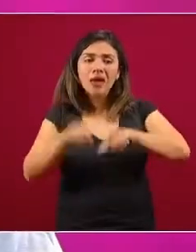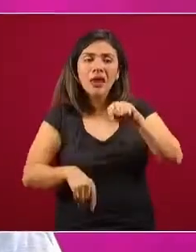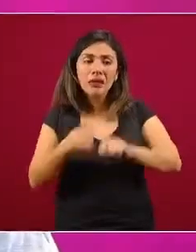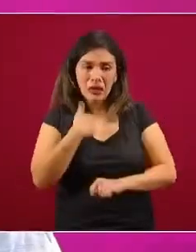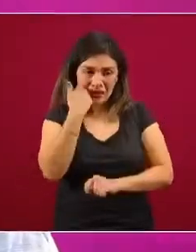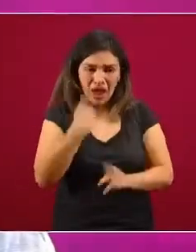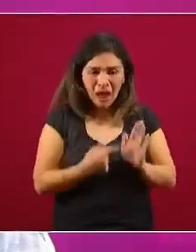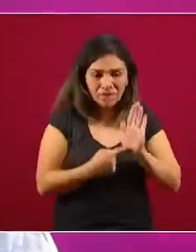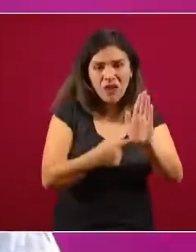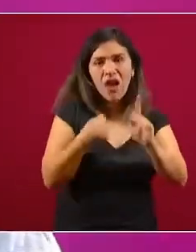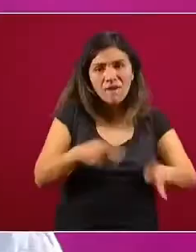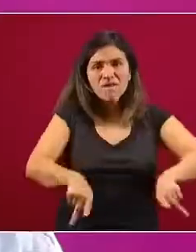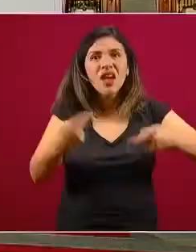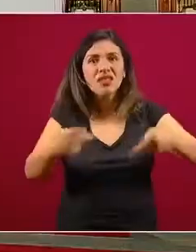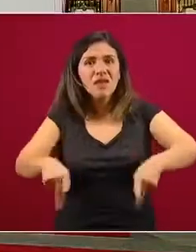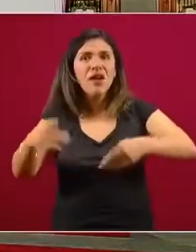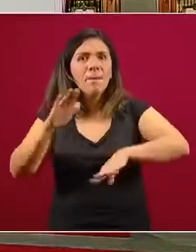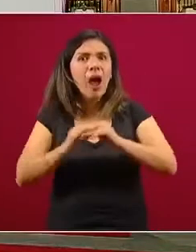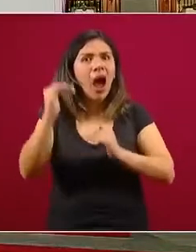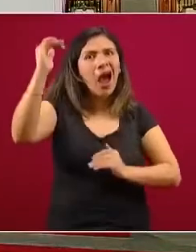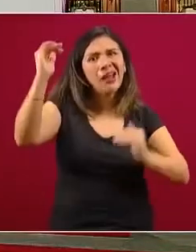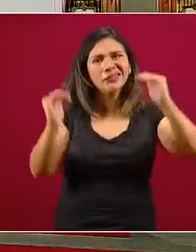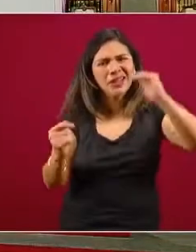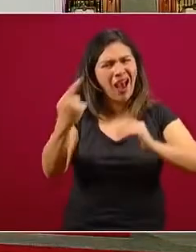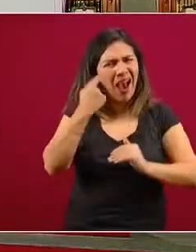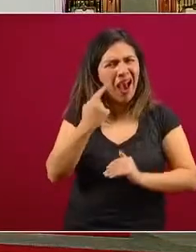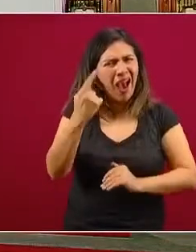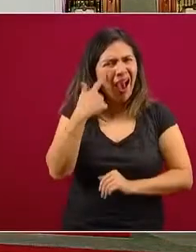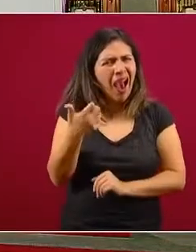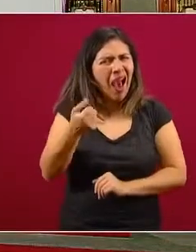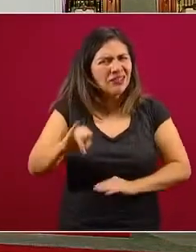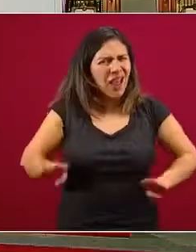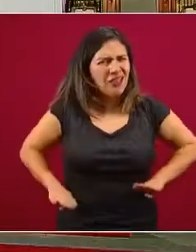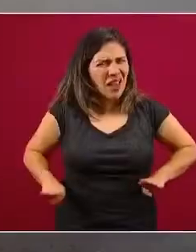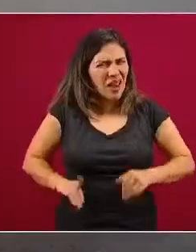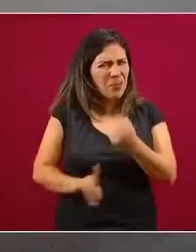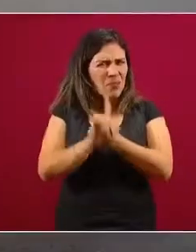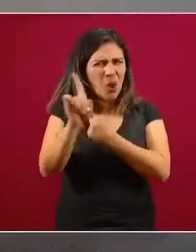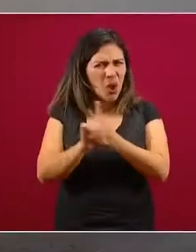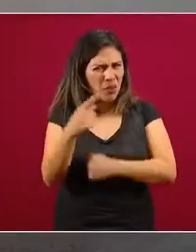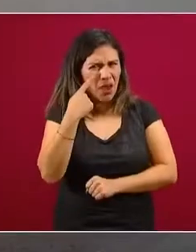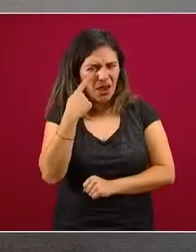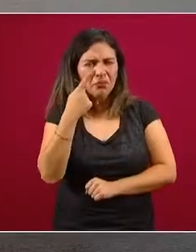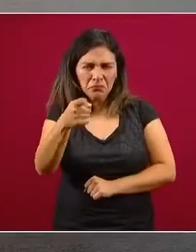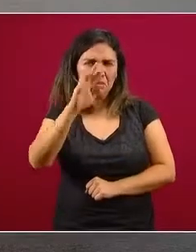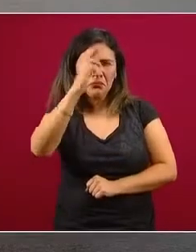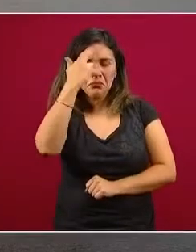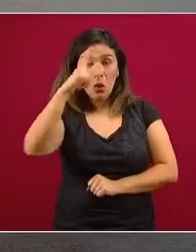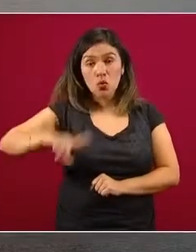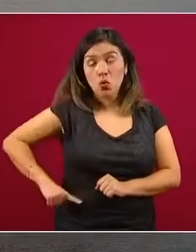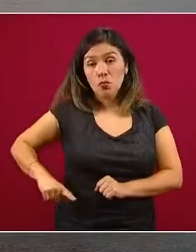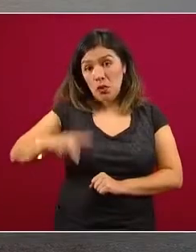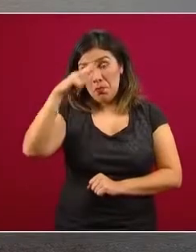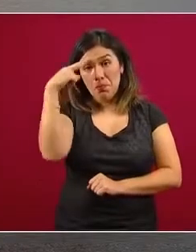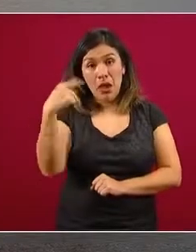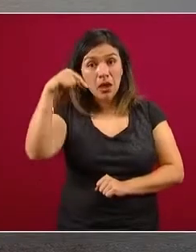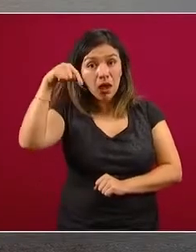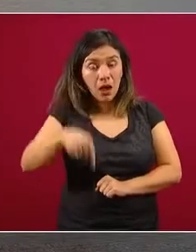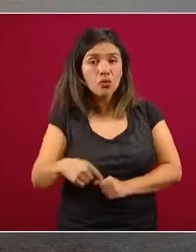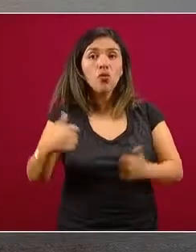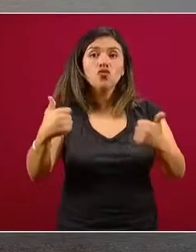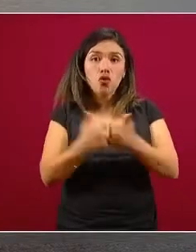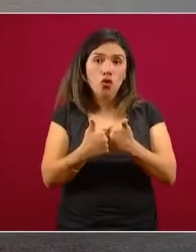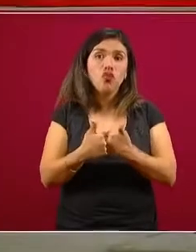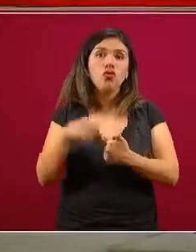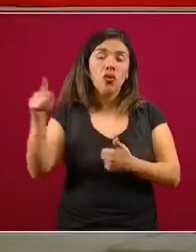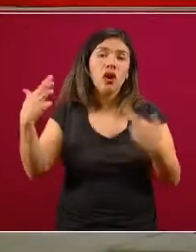especulación comercial que suele presentarse en este tipo de crisis. Recordarán que el gobierno mexicano, por intermedio